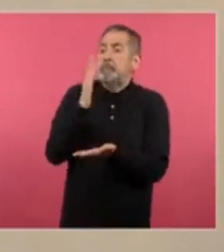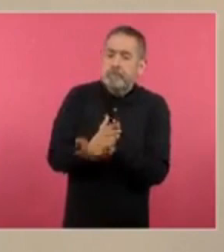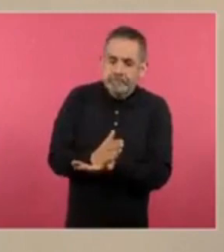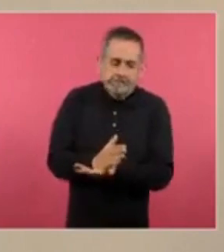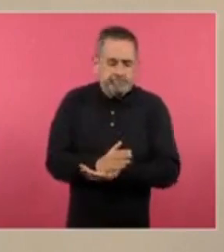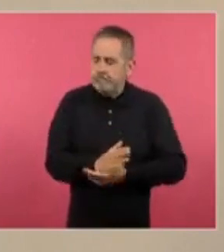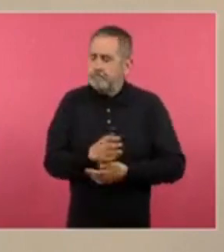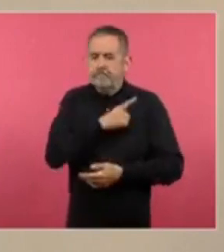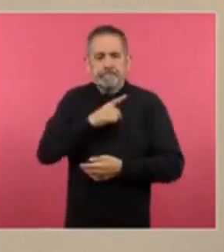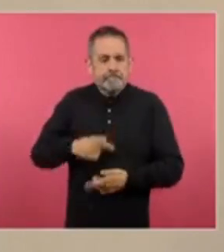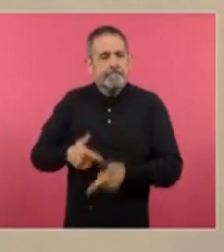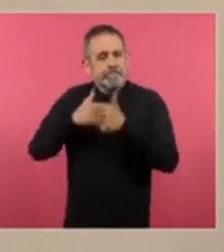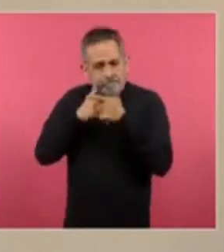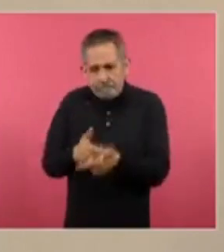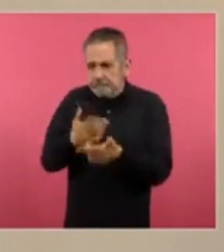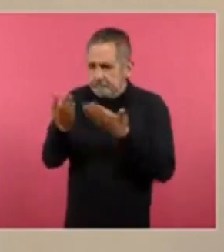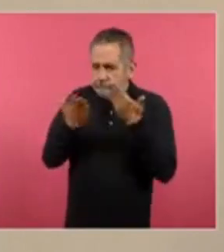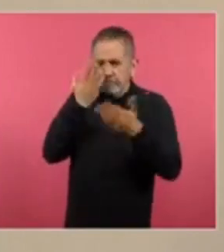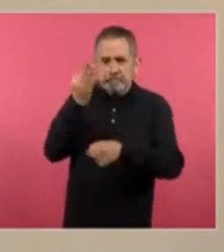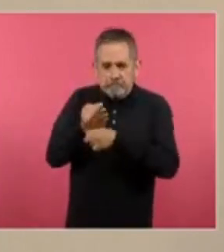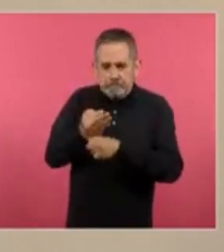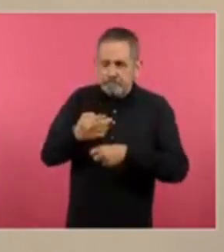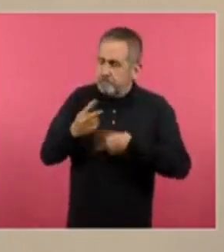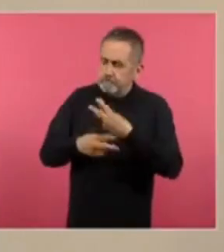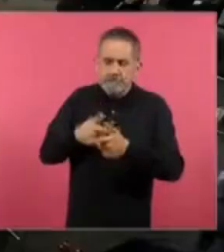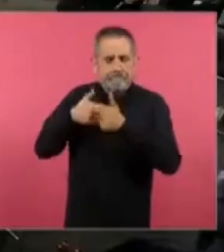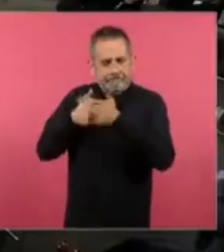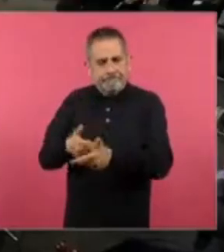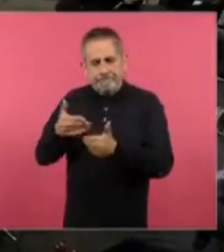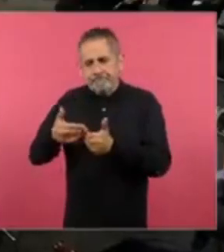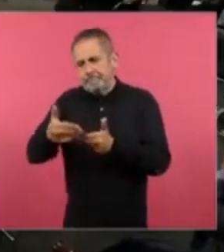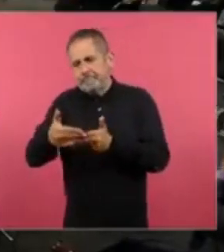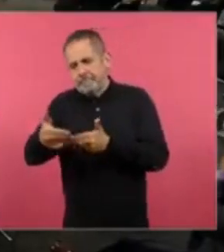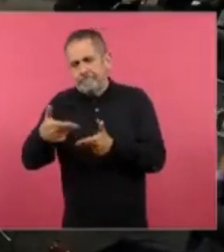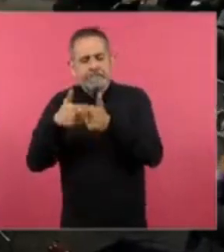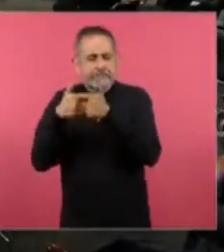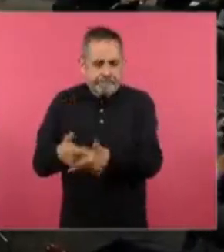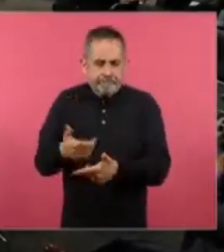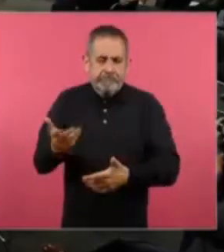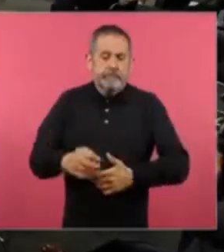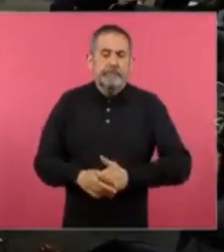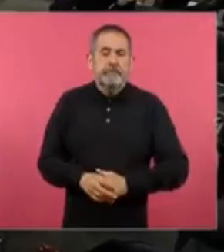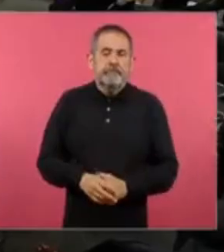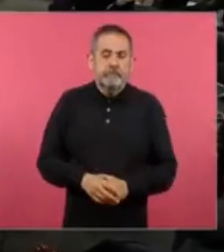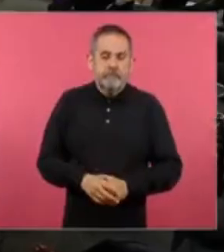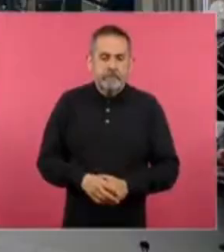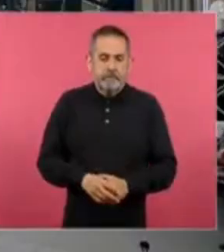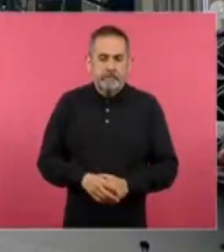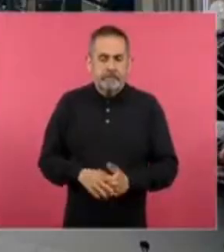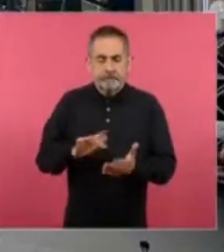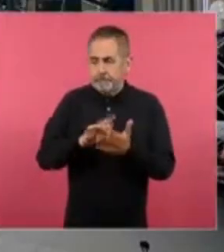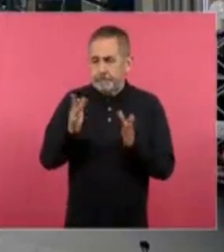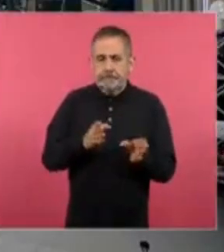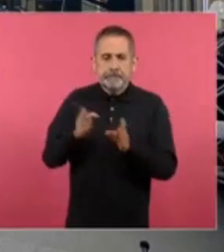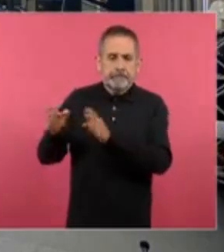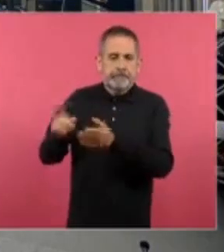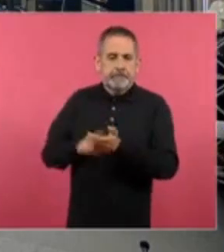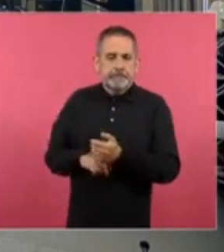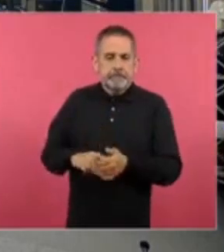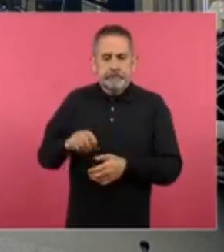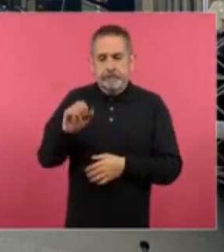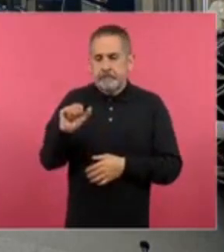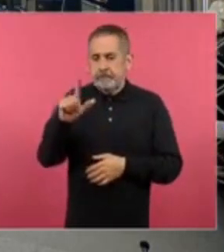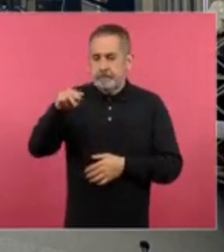a los estudiantes porque es el interés superior. Muchísimas gracias. Gracias, maestra. Le vamos a dar la palabra a Alma